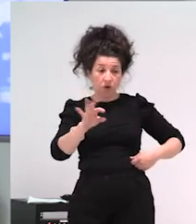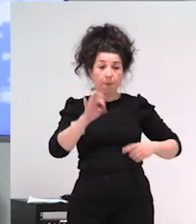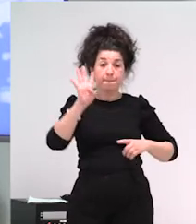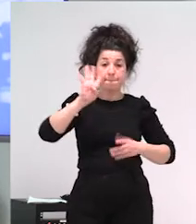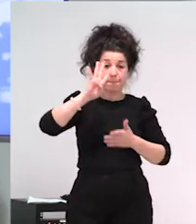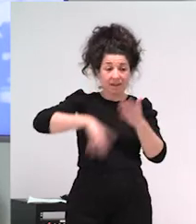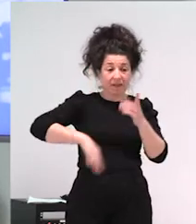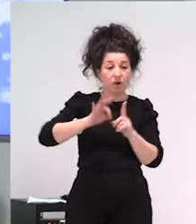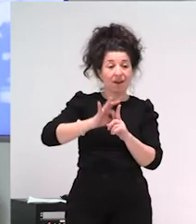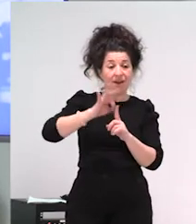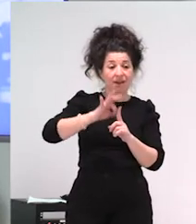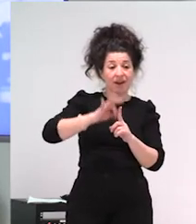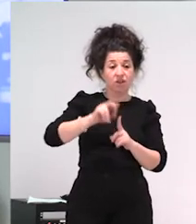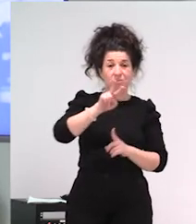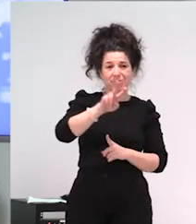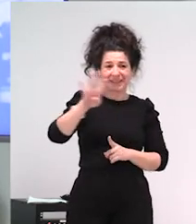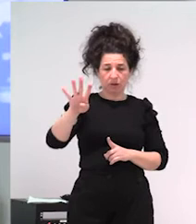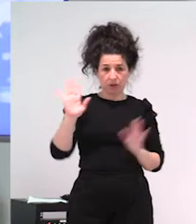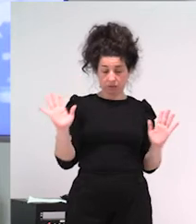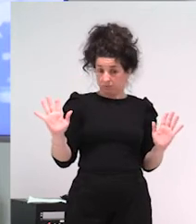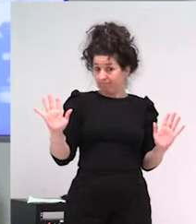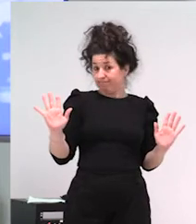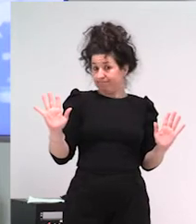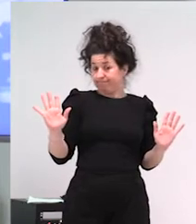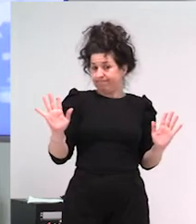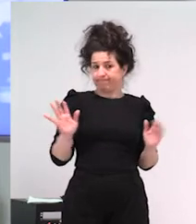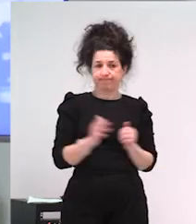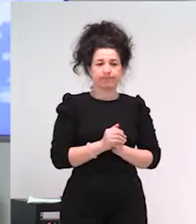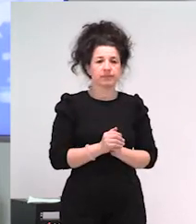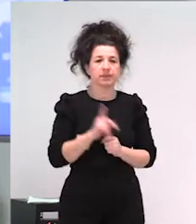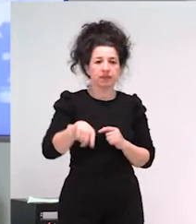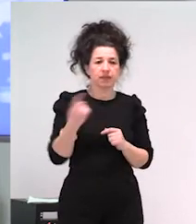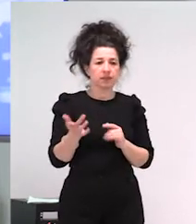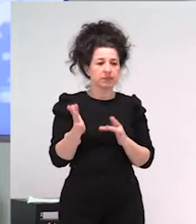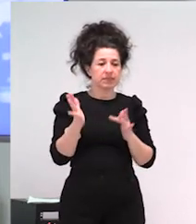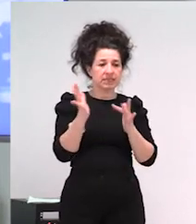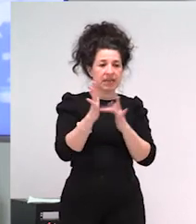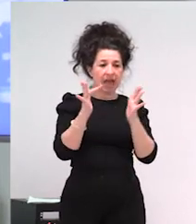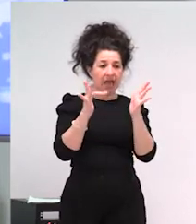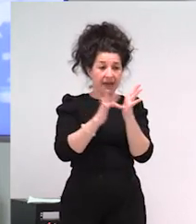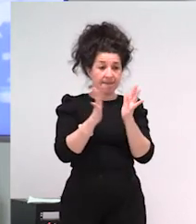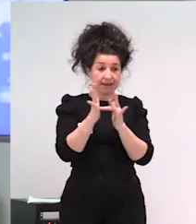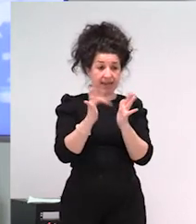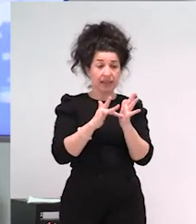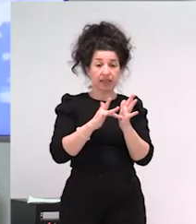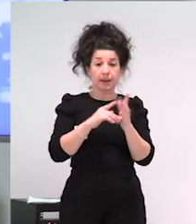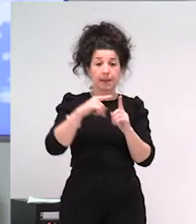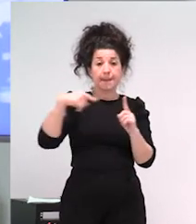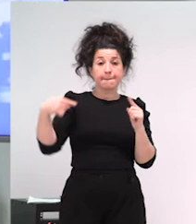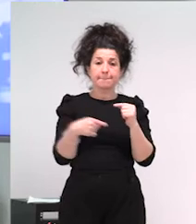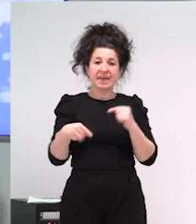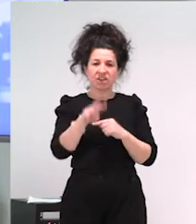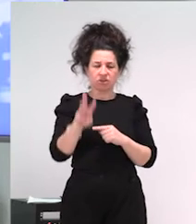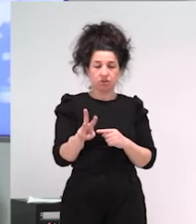alguna cosa está pasando y que en mes de abril nos encontremos con menos 3 en el área metropolitana. No tiene ningún